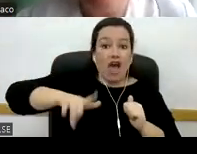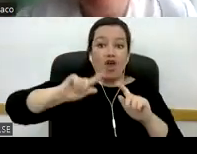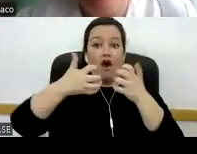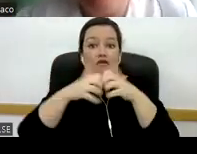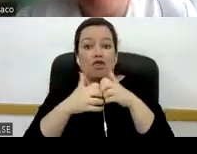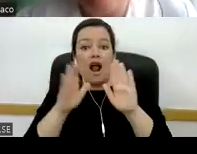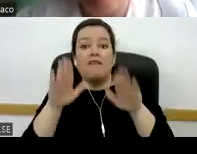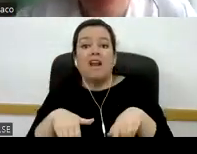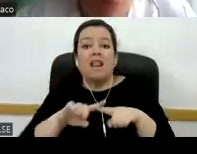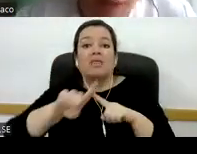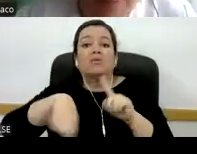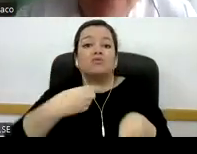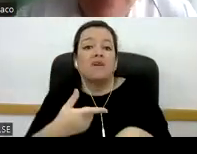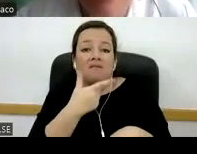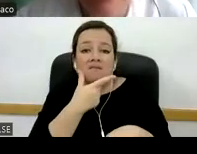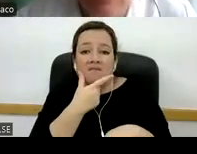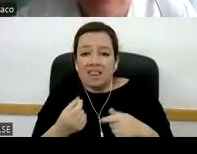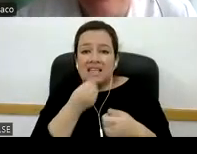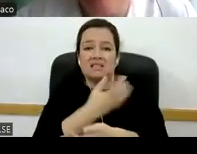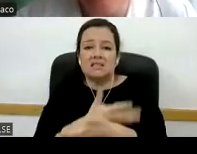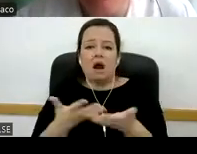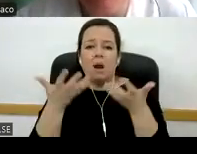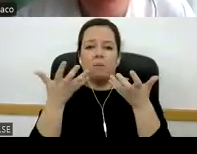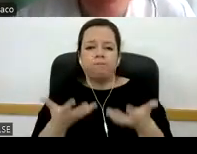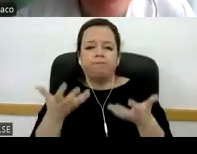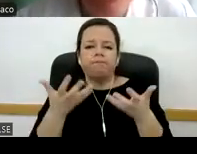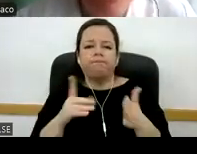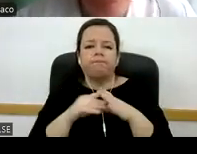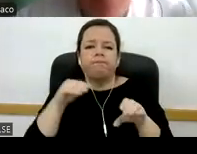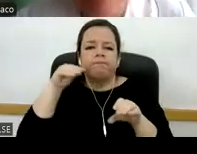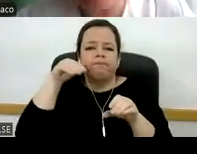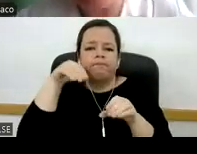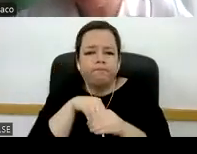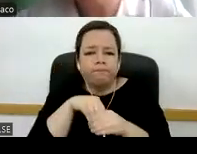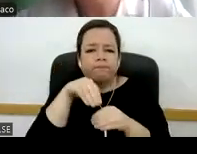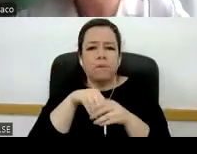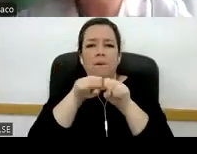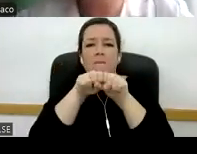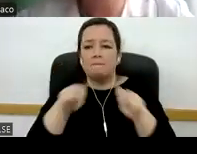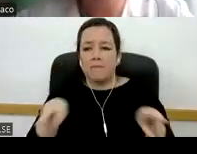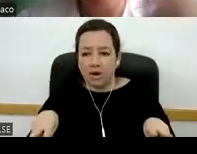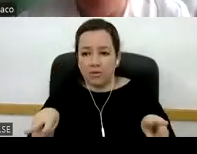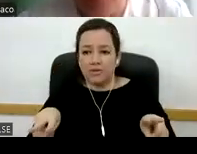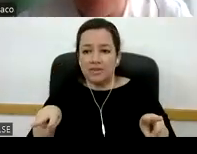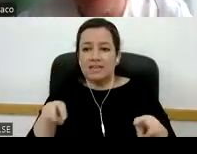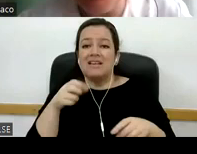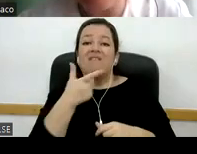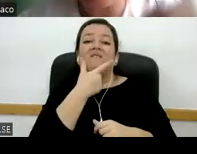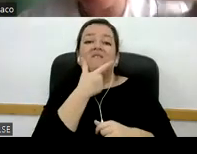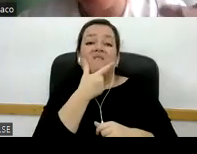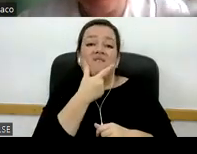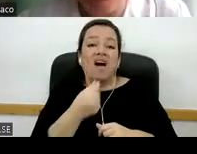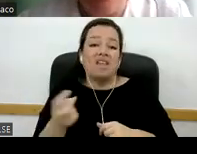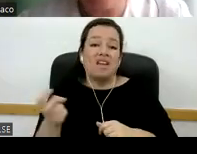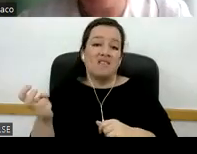también aumenta la coagulabilidad. O sea, hay un aumento de la predisposición o del